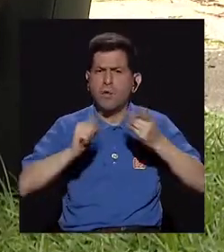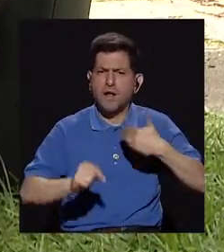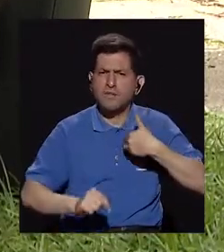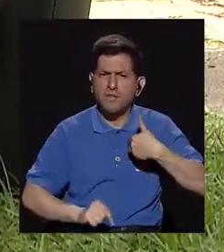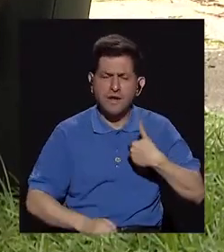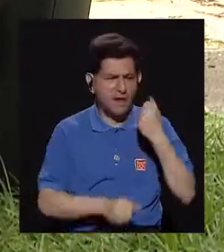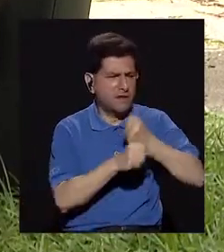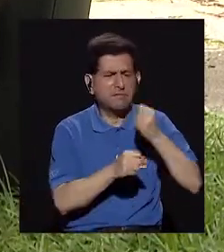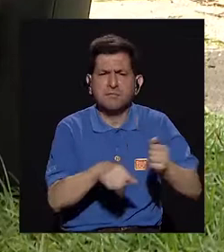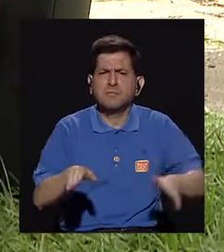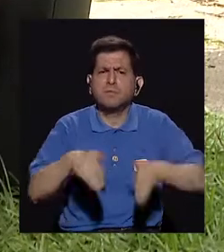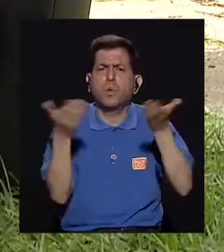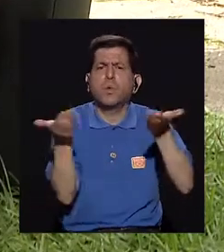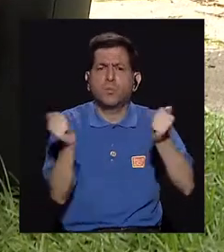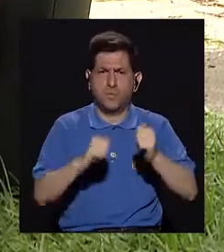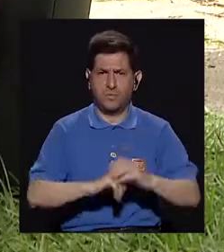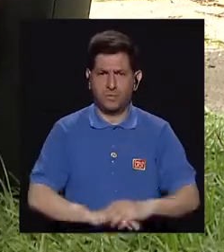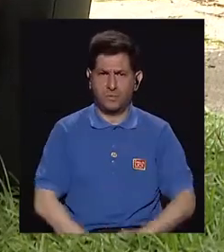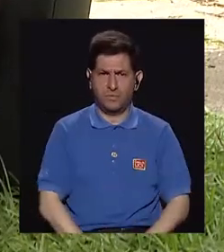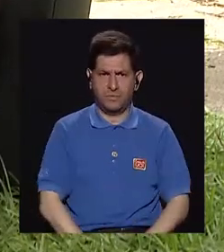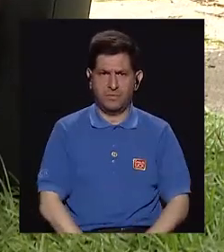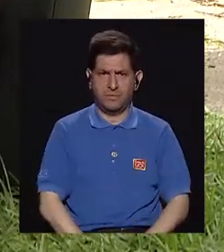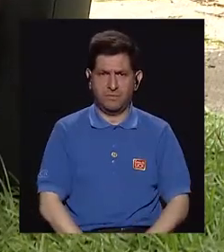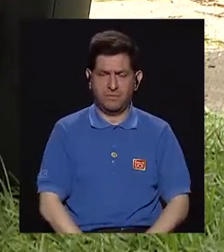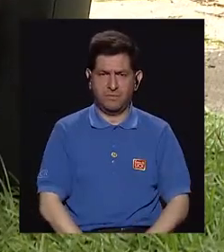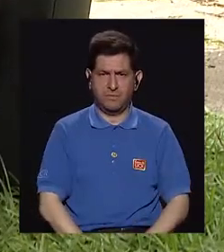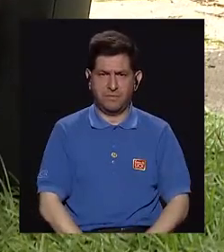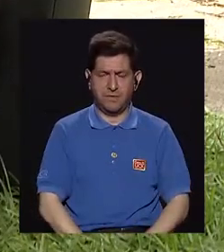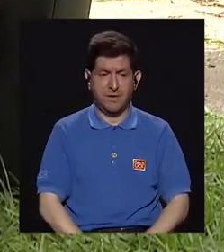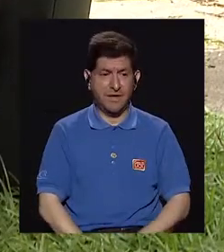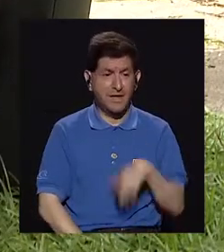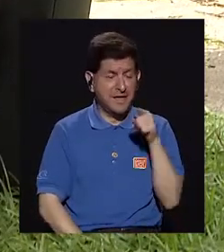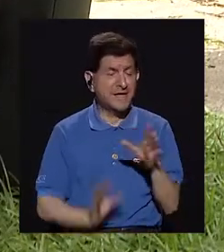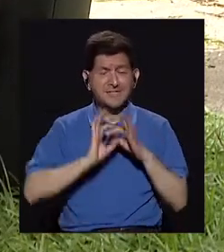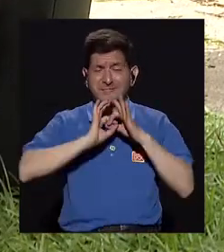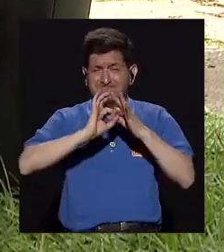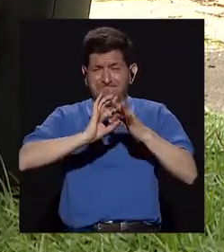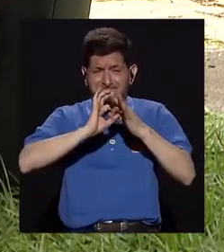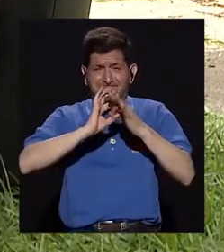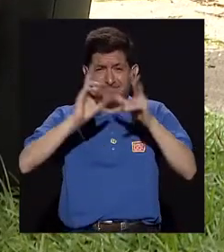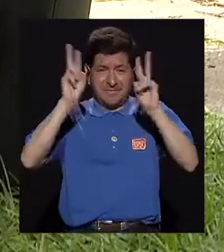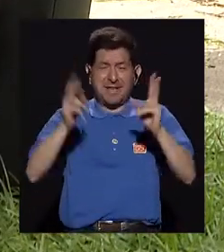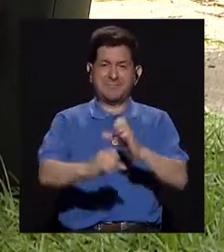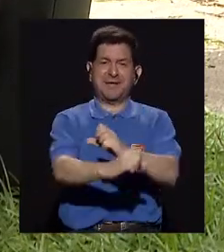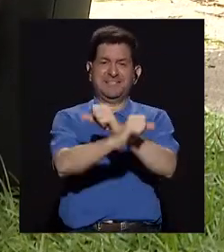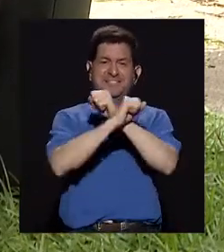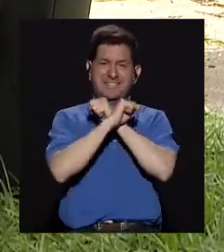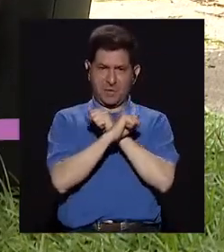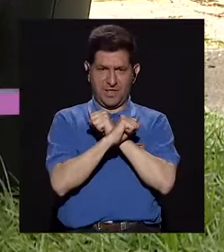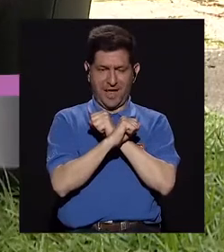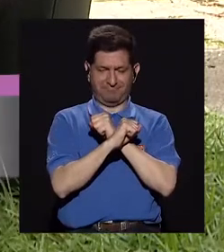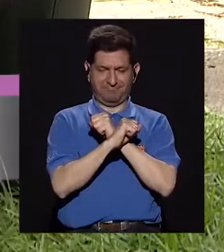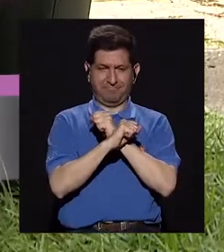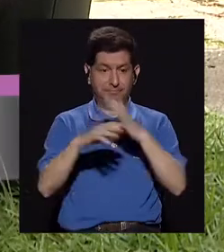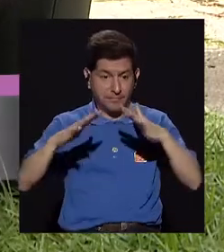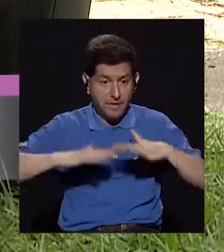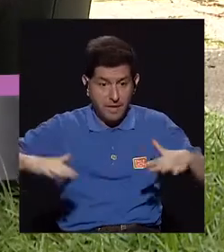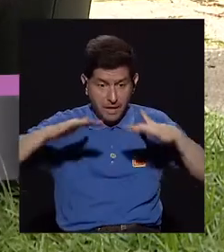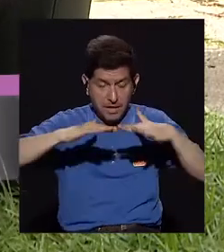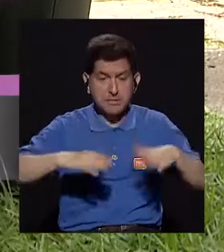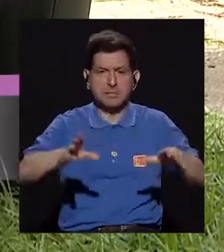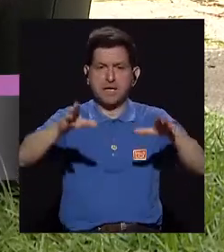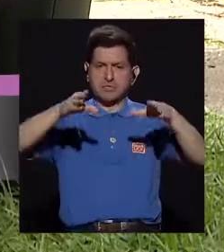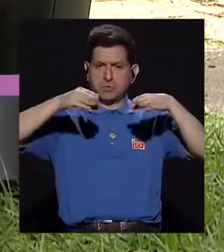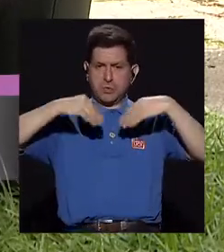hay, cómo se pueden ir trabajando. Y está totalmente relacionado con el tema de seguridad, ¿verdad? Un espacio que